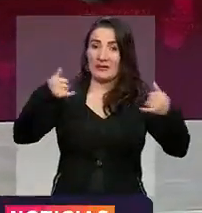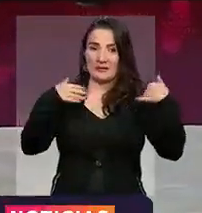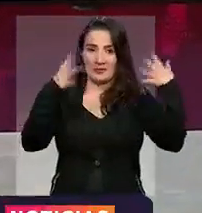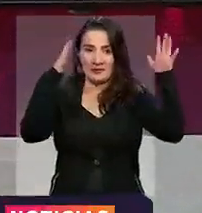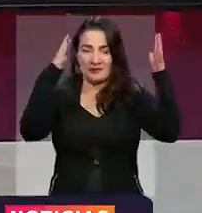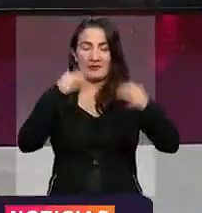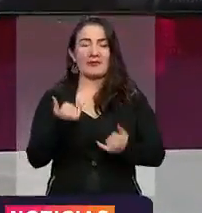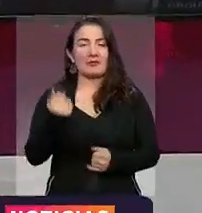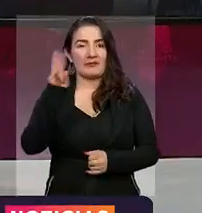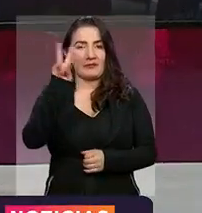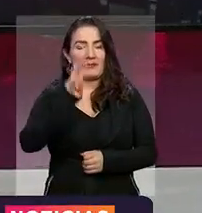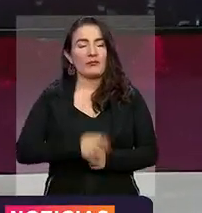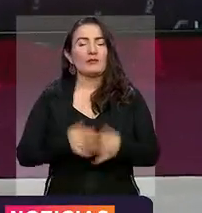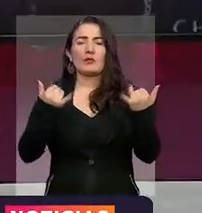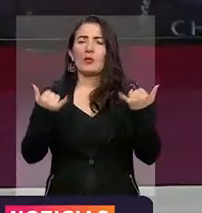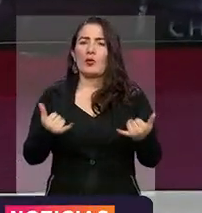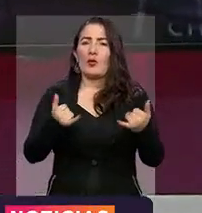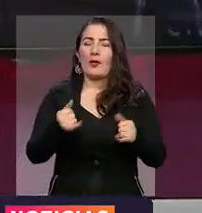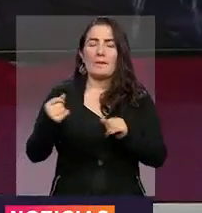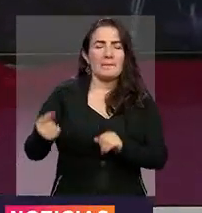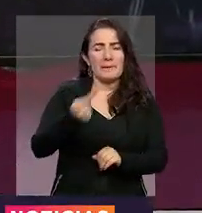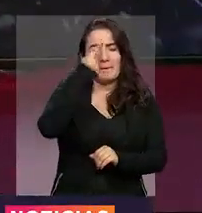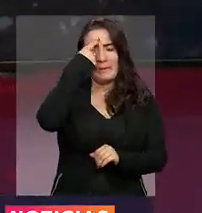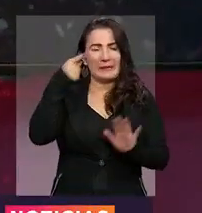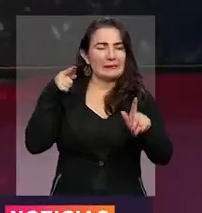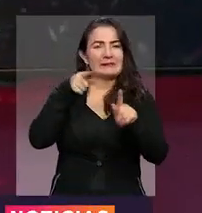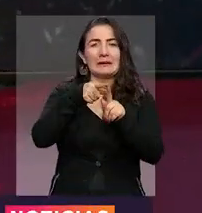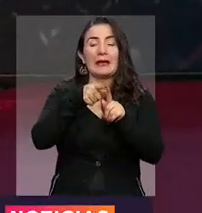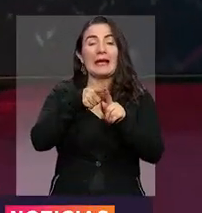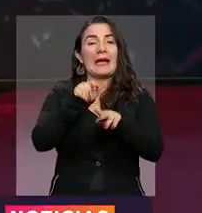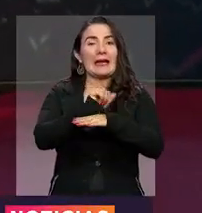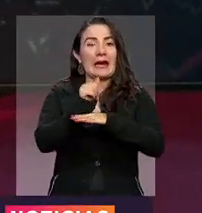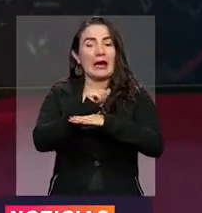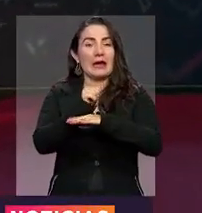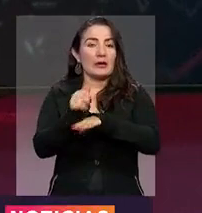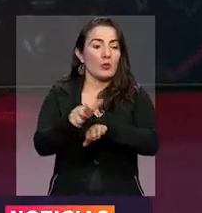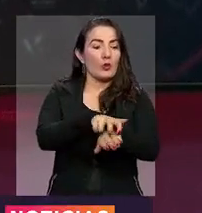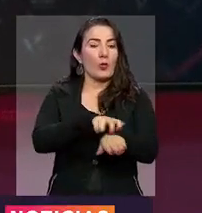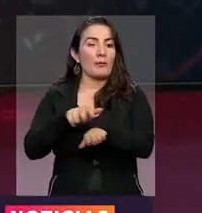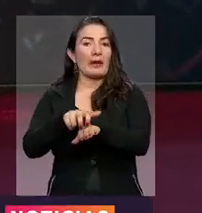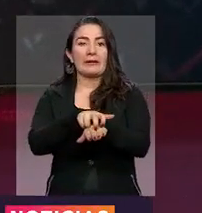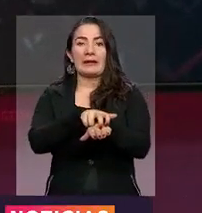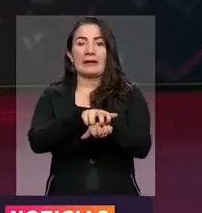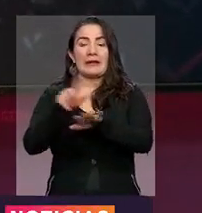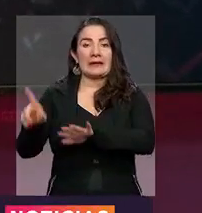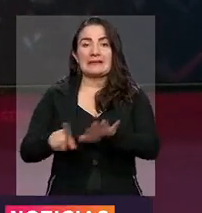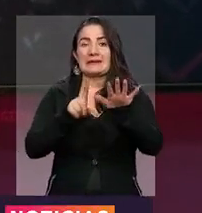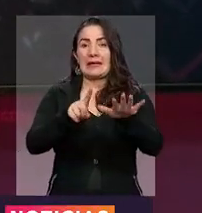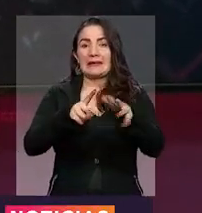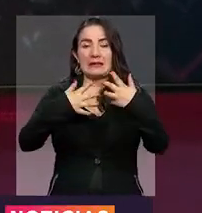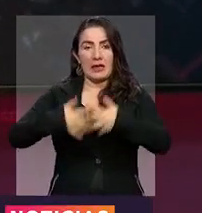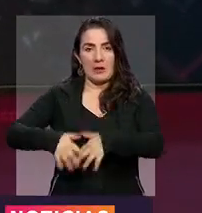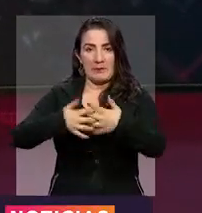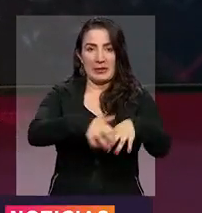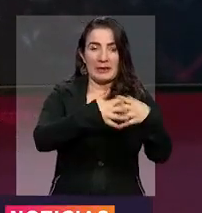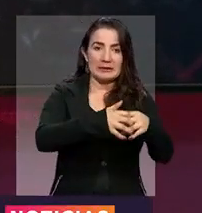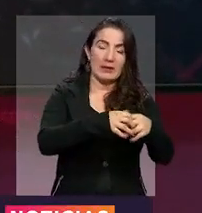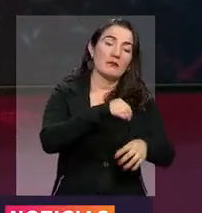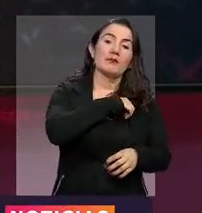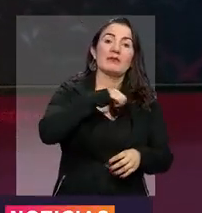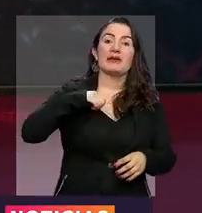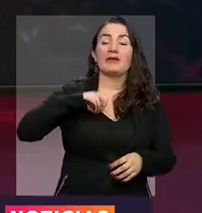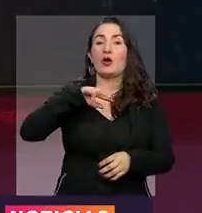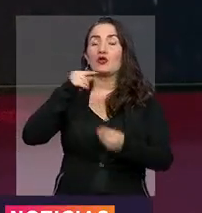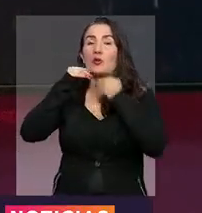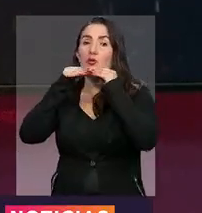Hoy fue lanzado el proyecto piloto de una nueva modalidad de carro compartido en el cual participan 6 grandes empresas, tanto del sector privado como